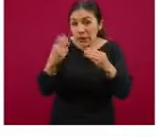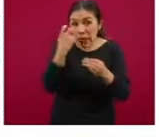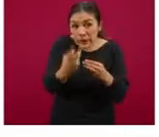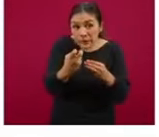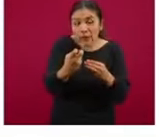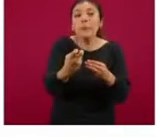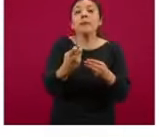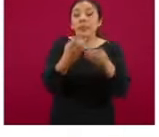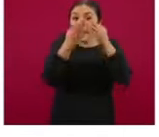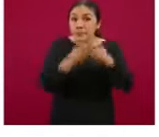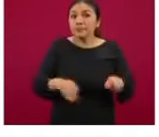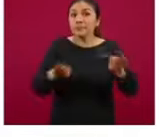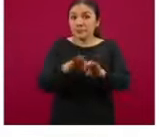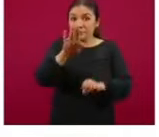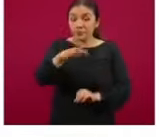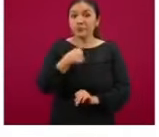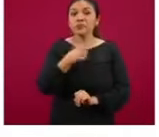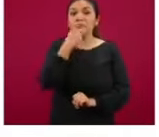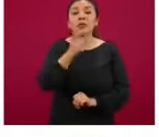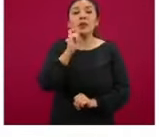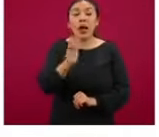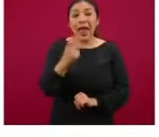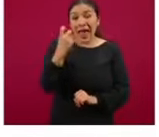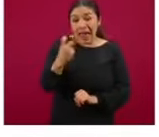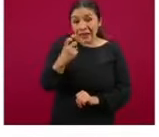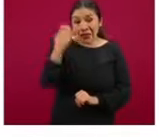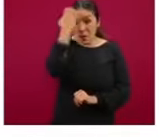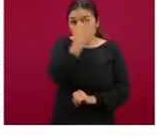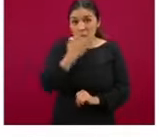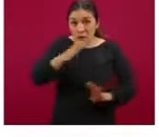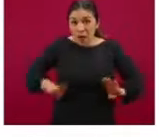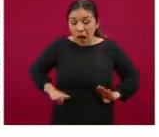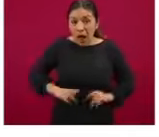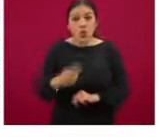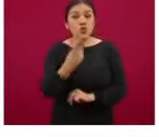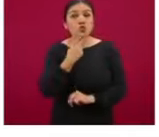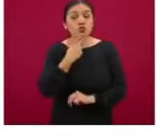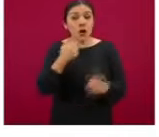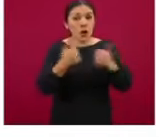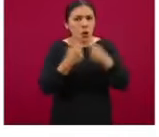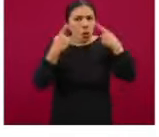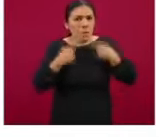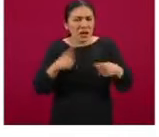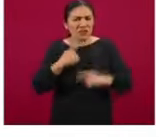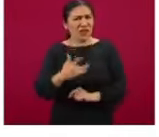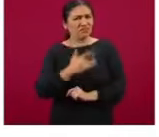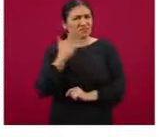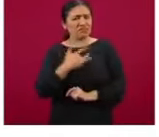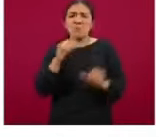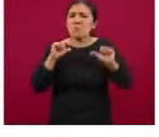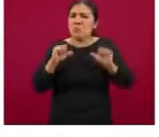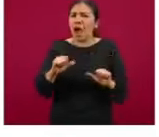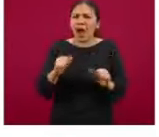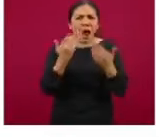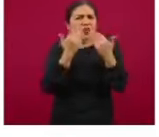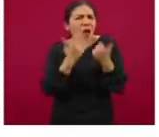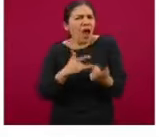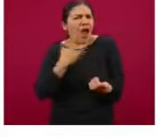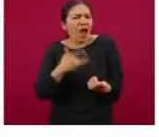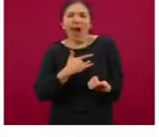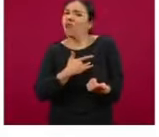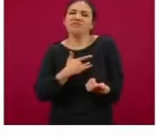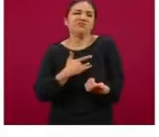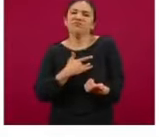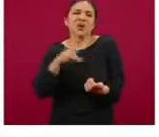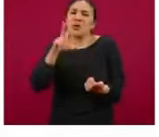nasofaríngeo. Importante comentar que esta prueba no tiene utilidad en pacientes asintomáticos, es decir, esta prueba